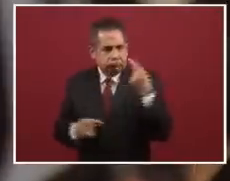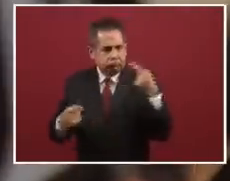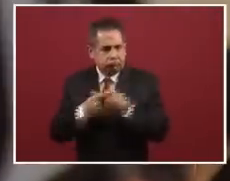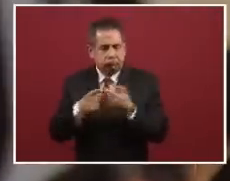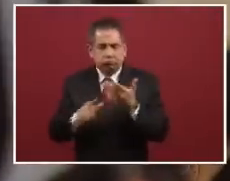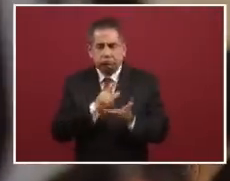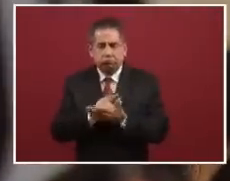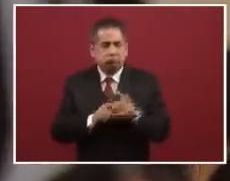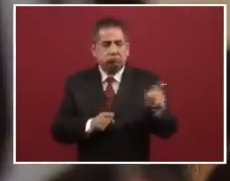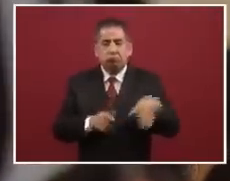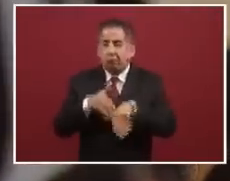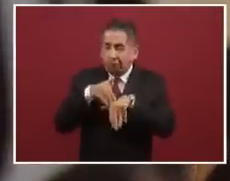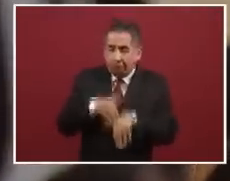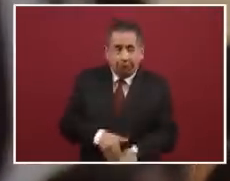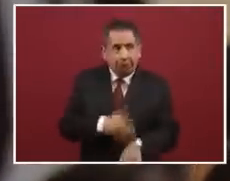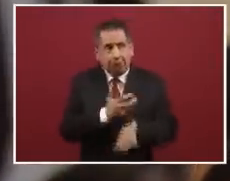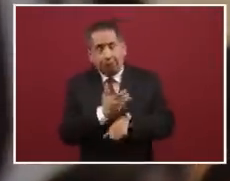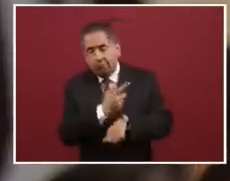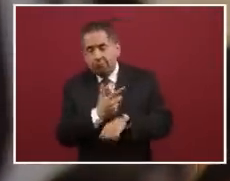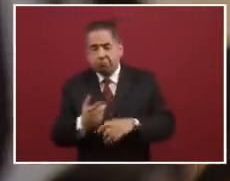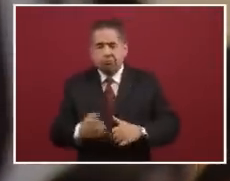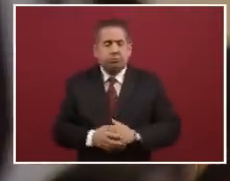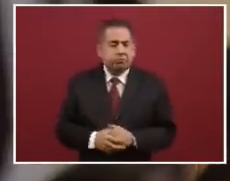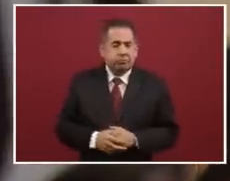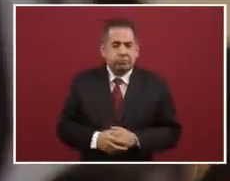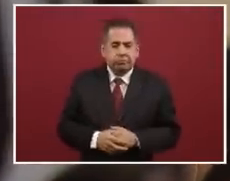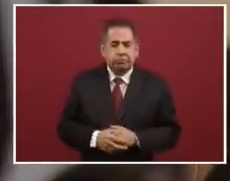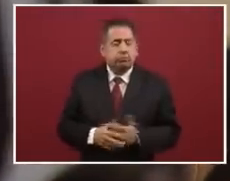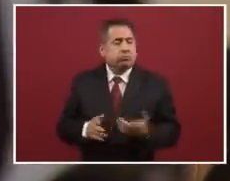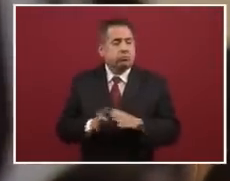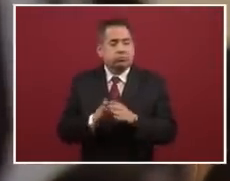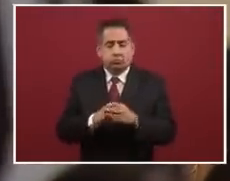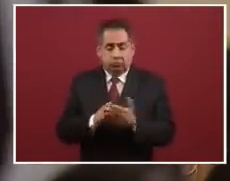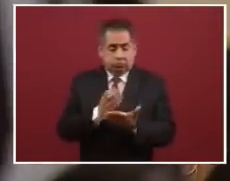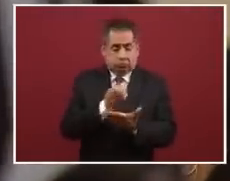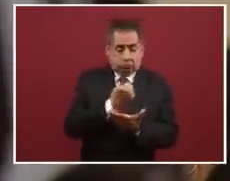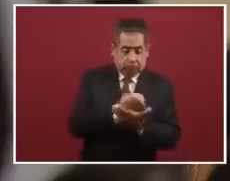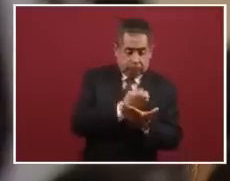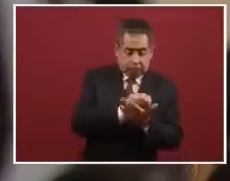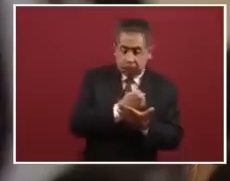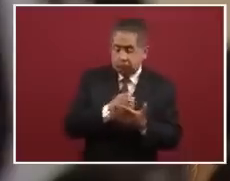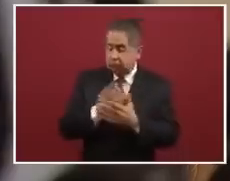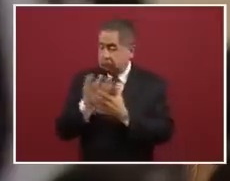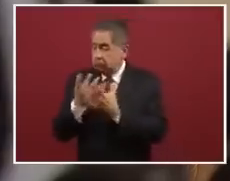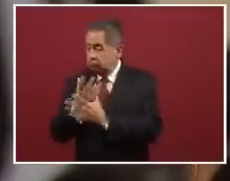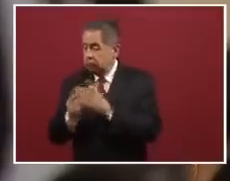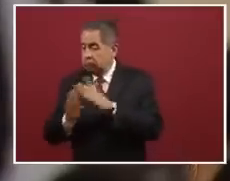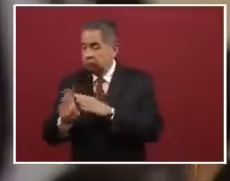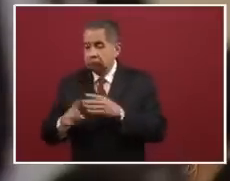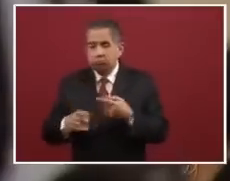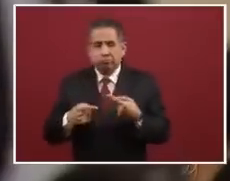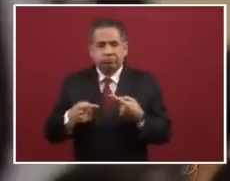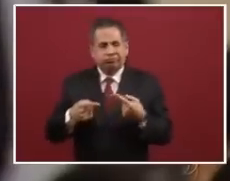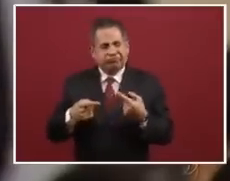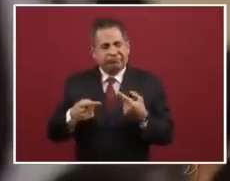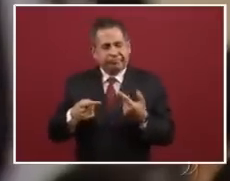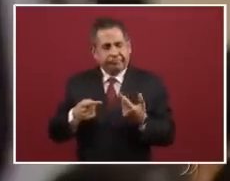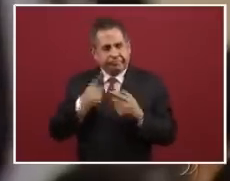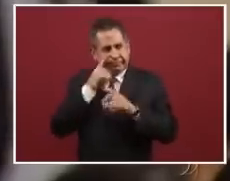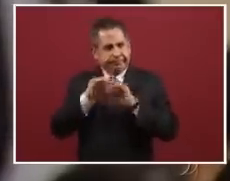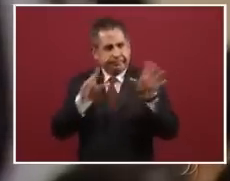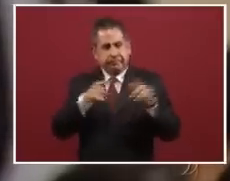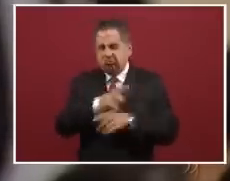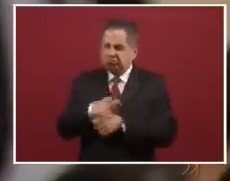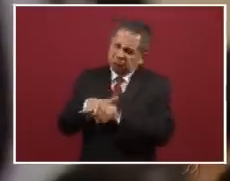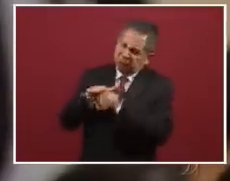satisfacer una demanda de Estados Unidos. La conexión entre lo económico y lo migratorio es obvia. nos están apretando las tuercas, no